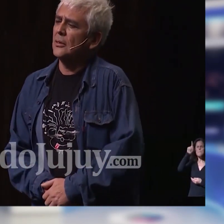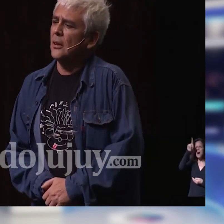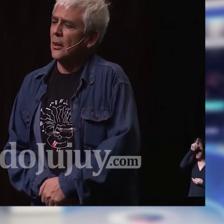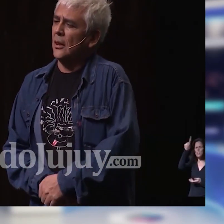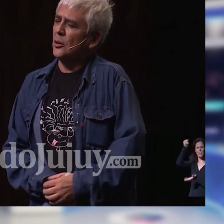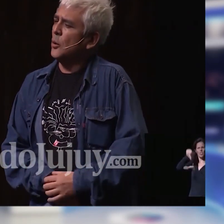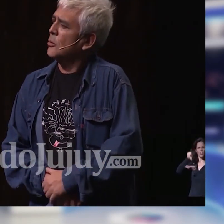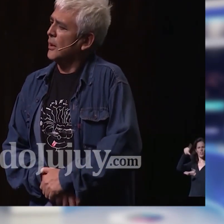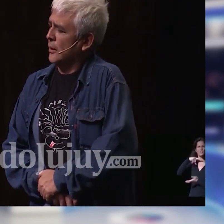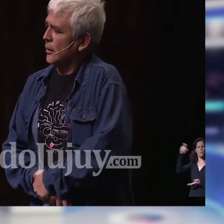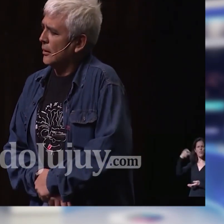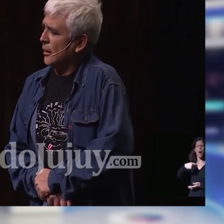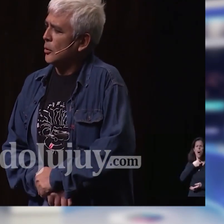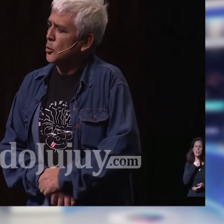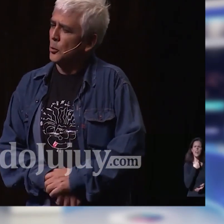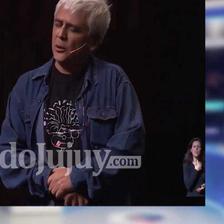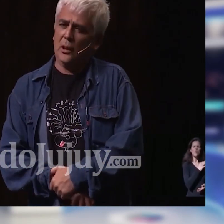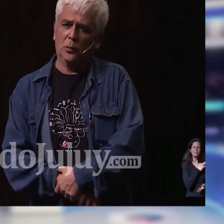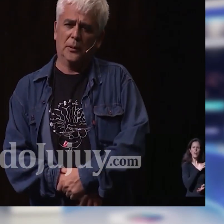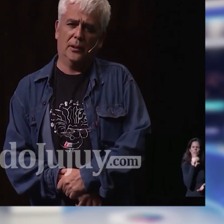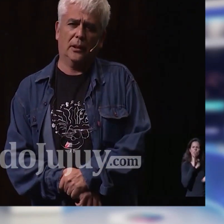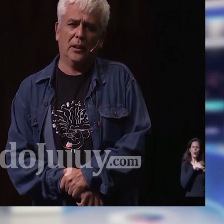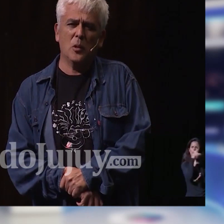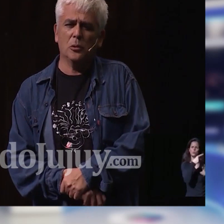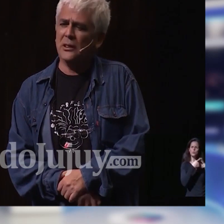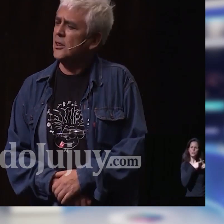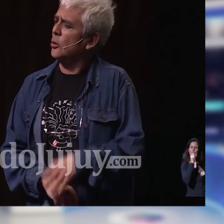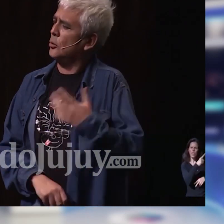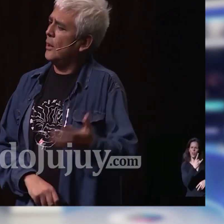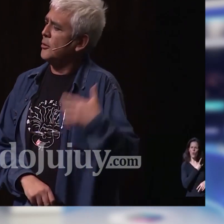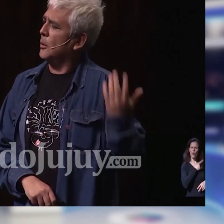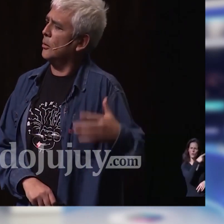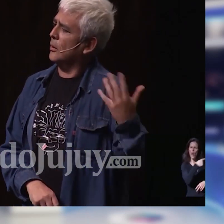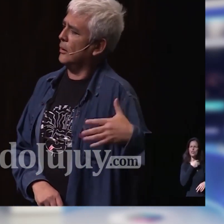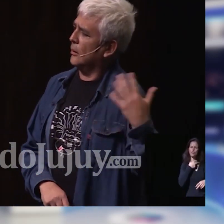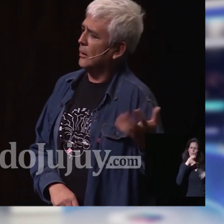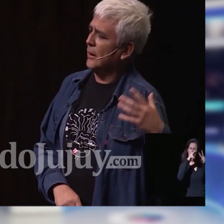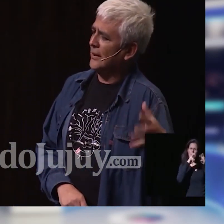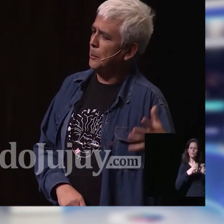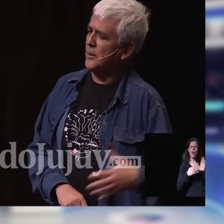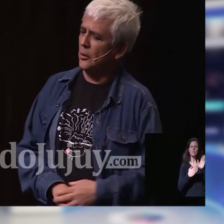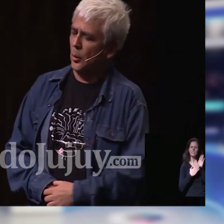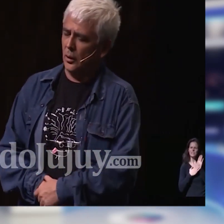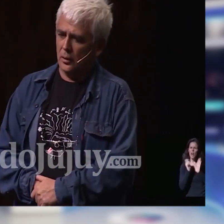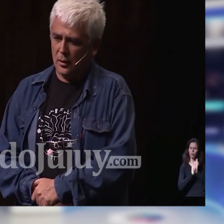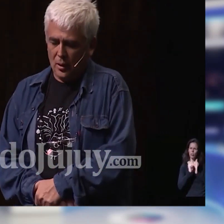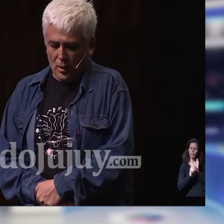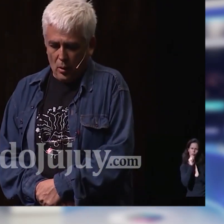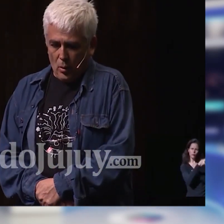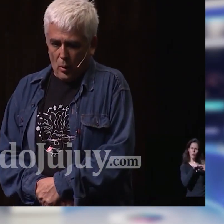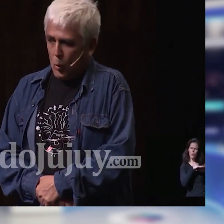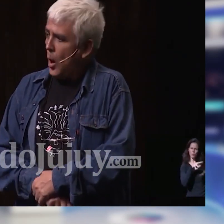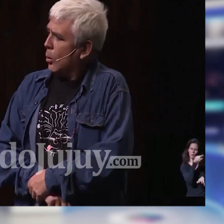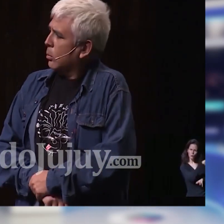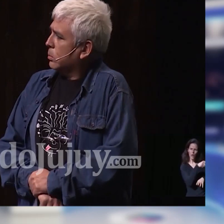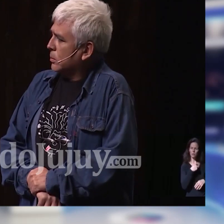y me dijeron que estaba bueno, que vaya, que me anote, y fui y me re gustó. ¿Y vos pensaste que te ibas a encontrar con lo que te encontraste